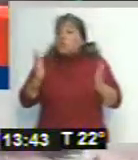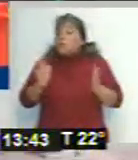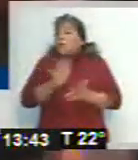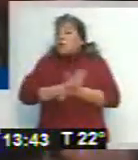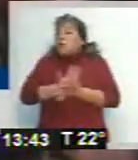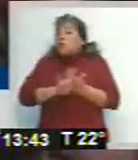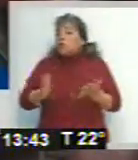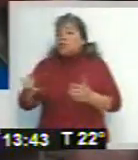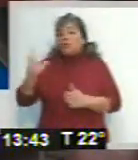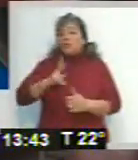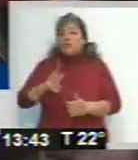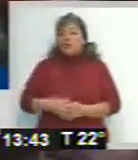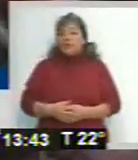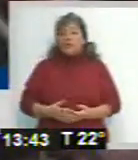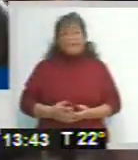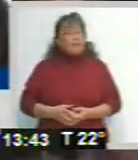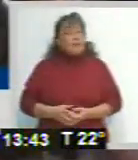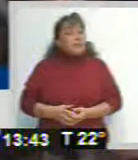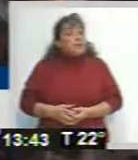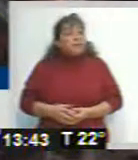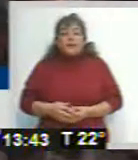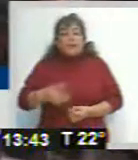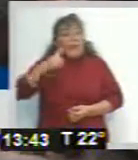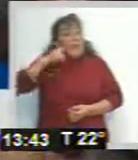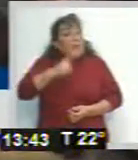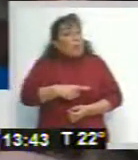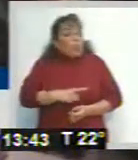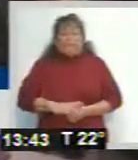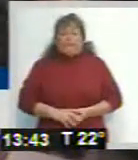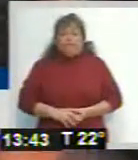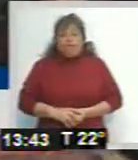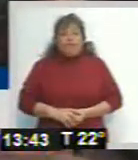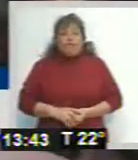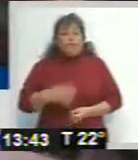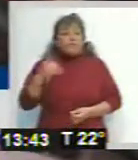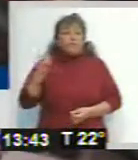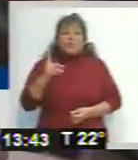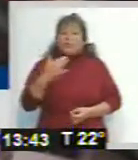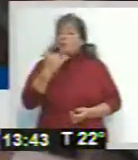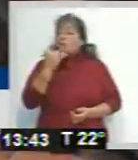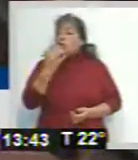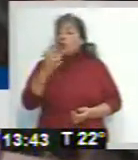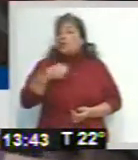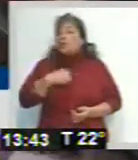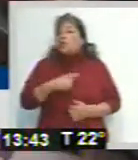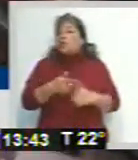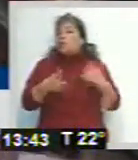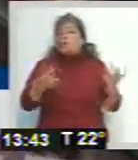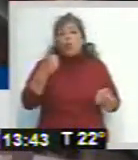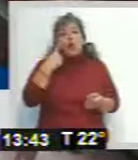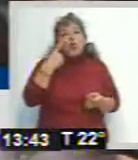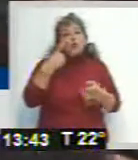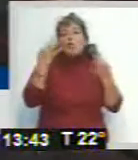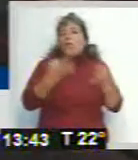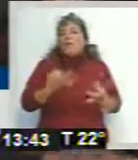darán. Y que no están perjudicando, pero no sé, realmente no tengo conocimiento ni idea tengo